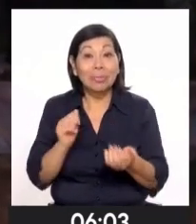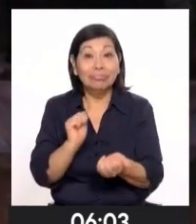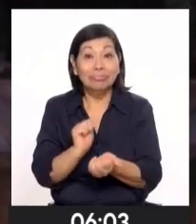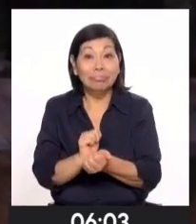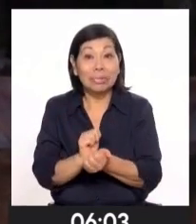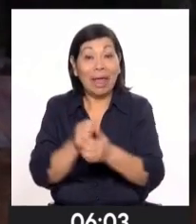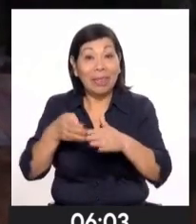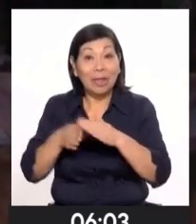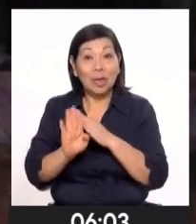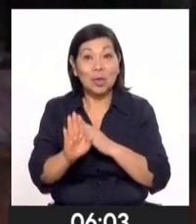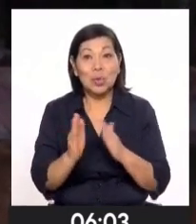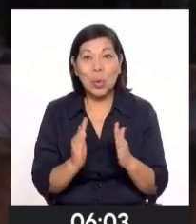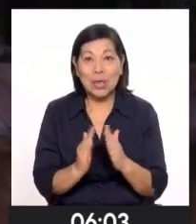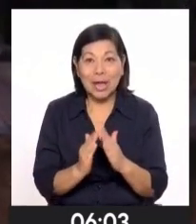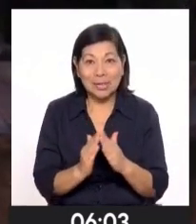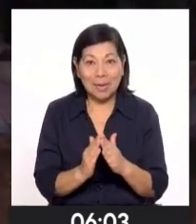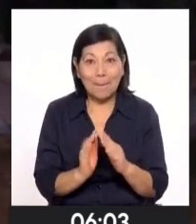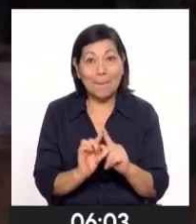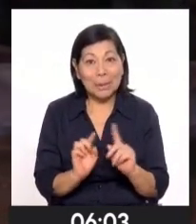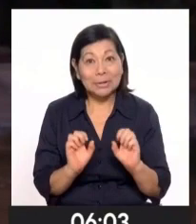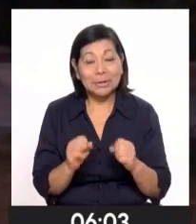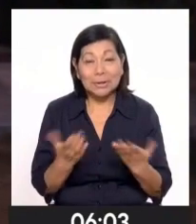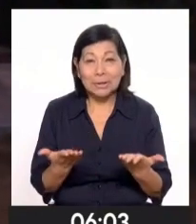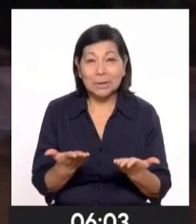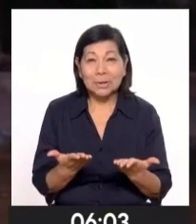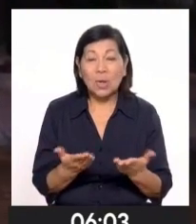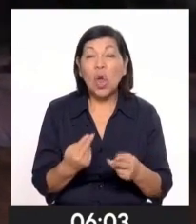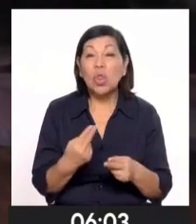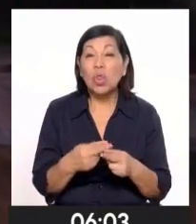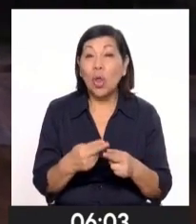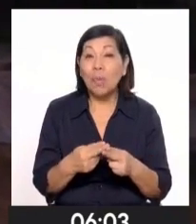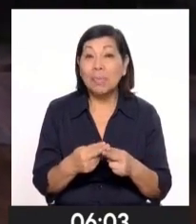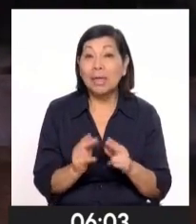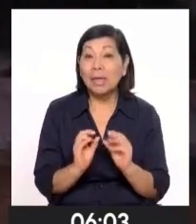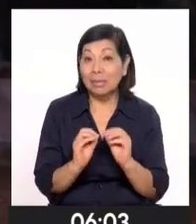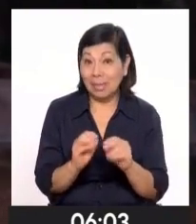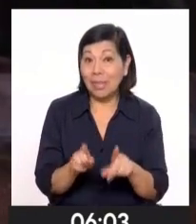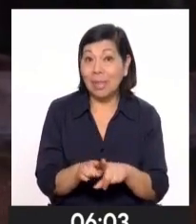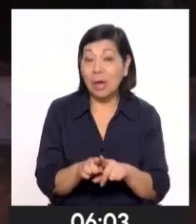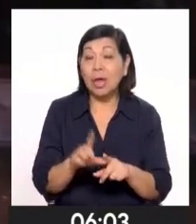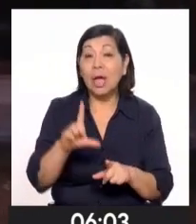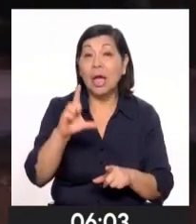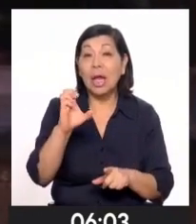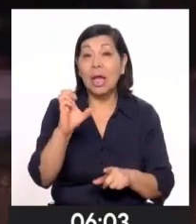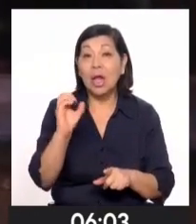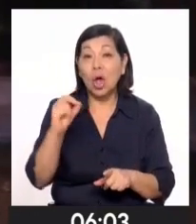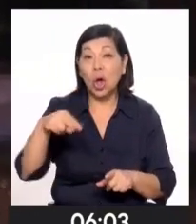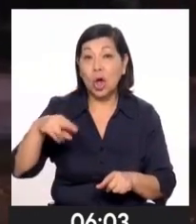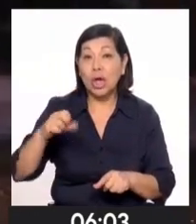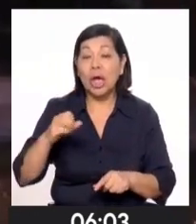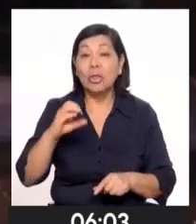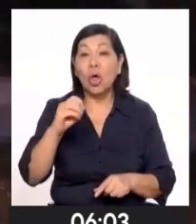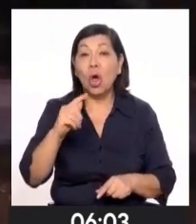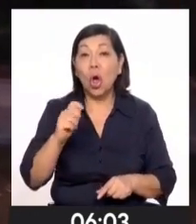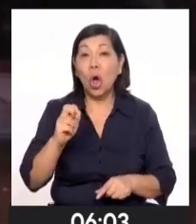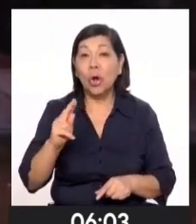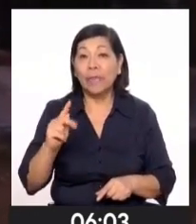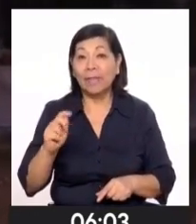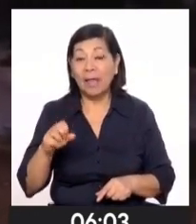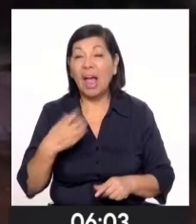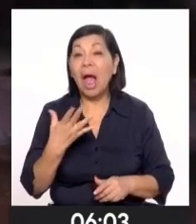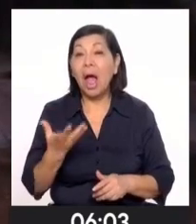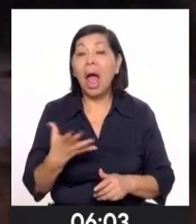intervenida al interior y del cual tenemos un nombre que nos han brindado también, es Leonardo Benito Astete Ortega, de 40